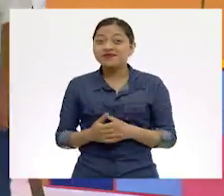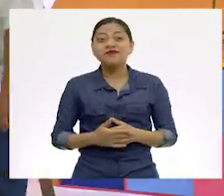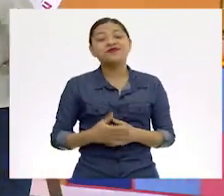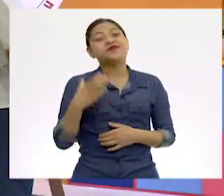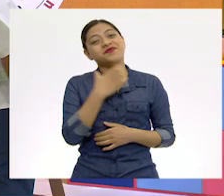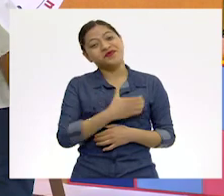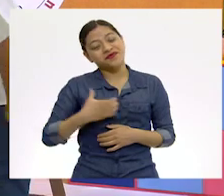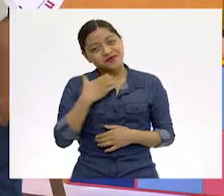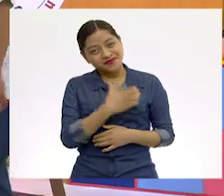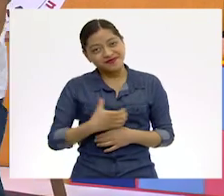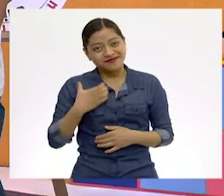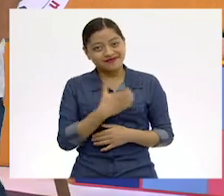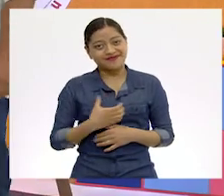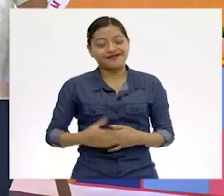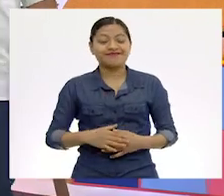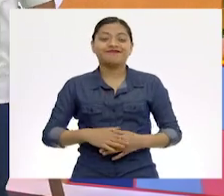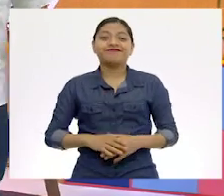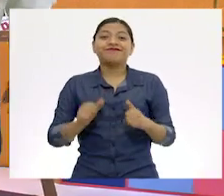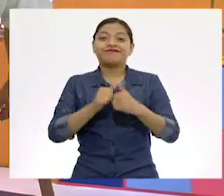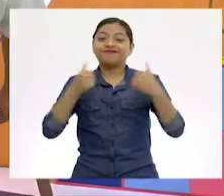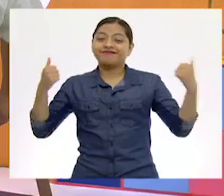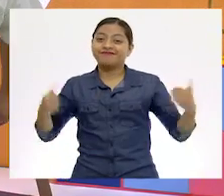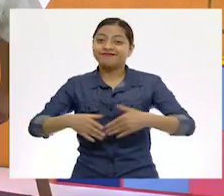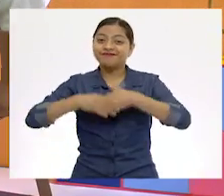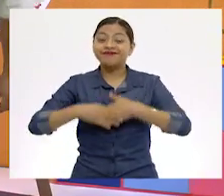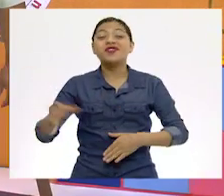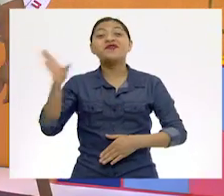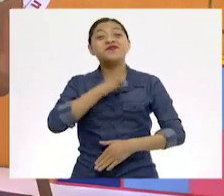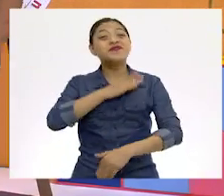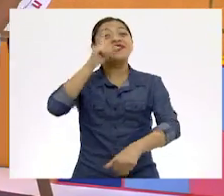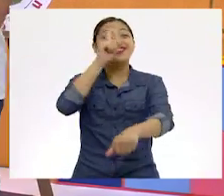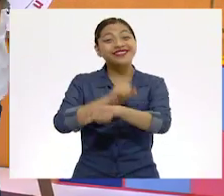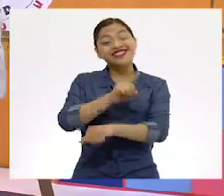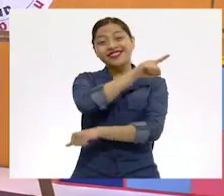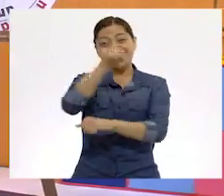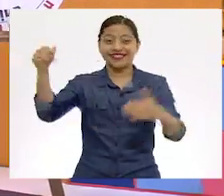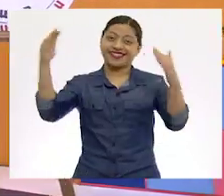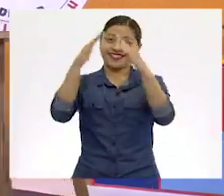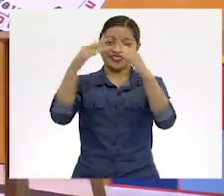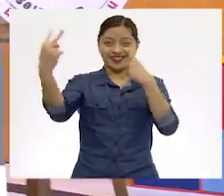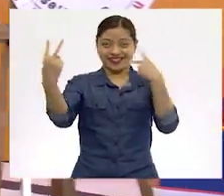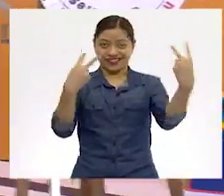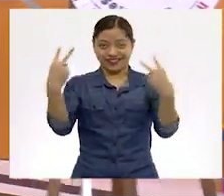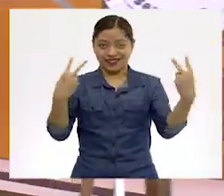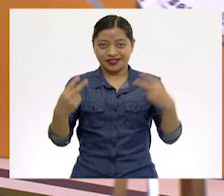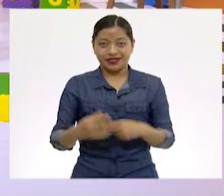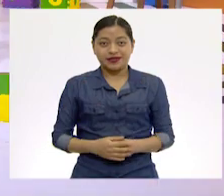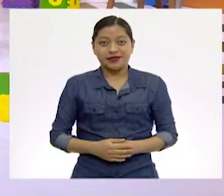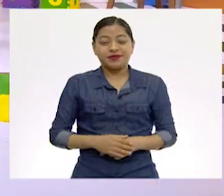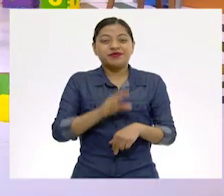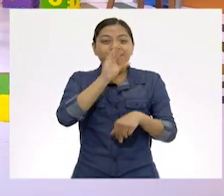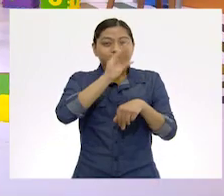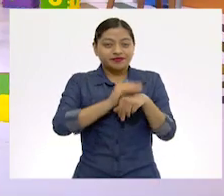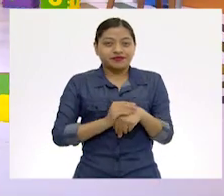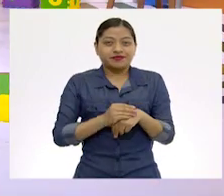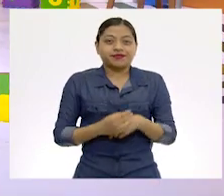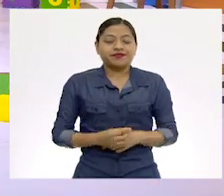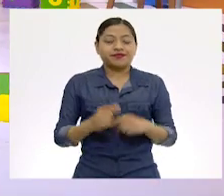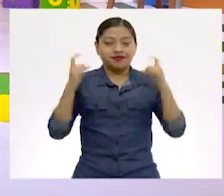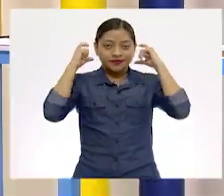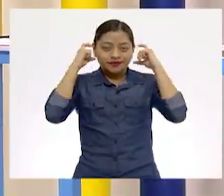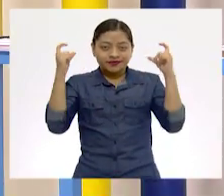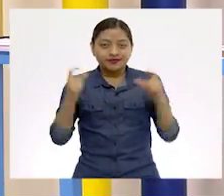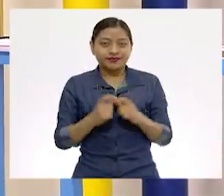Danis, bienvenido. Te saludo a la distancia. Yo también. Buenos días a ustedes en casa. Permíteme un momento, Eric. Por favor, Danis.